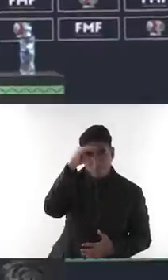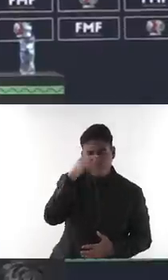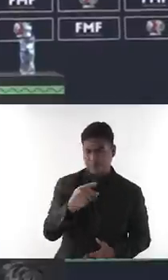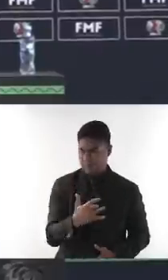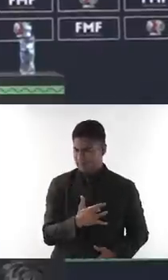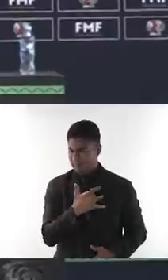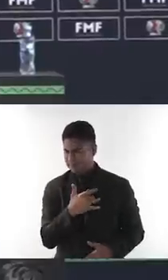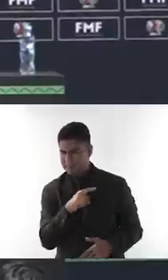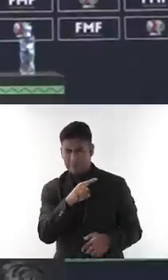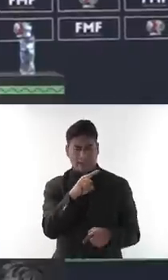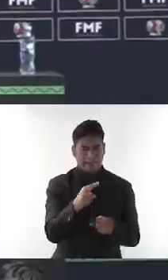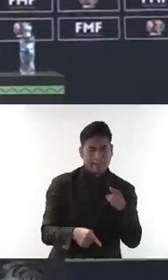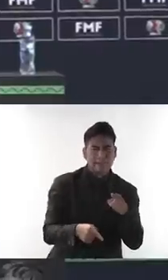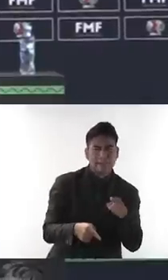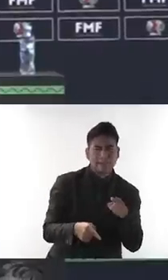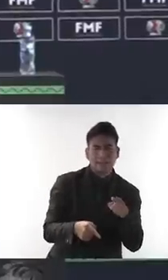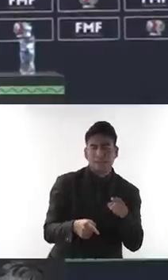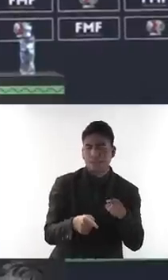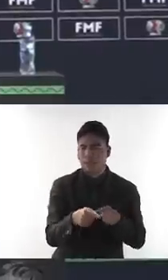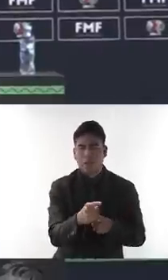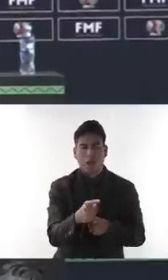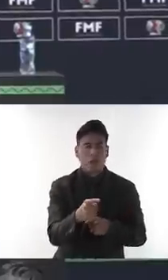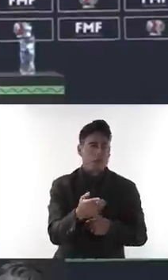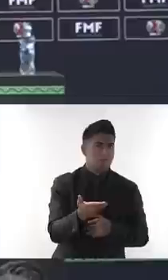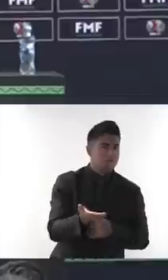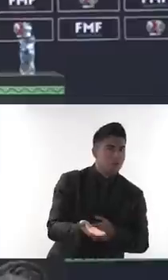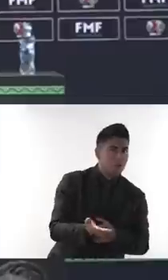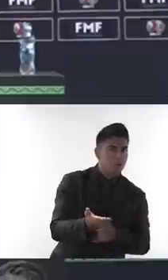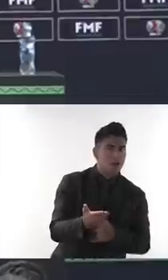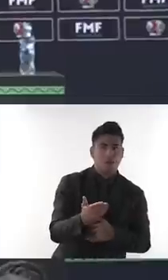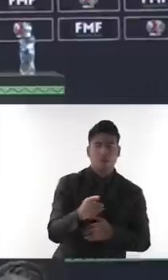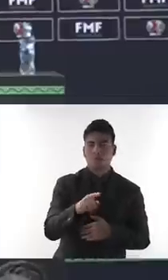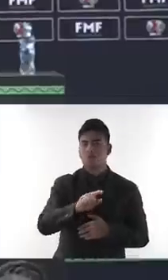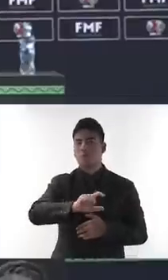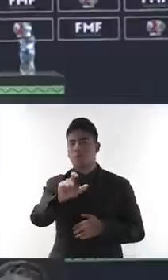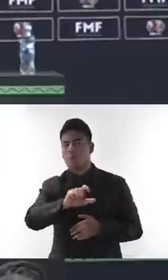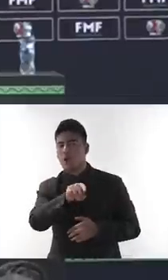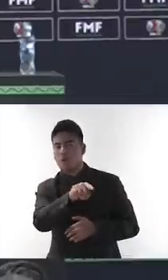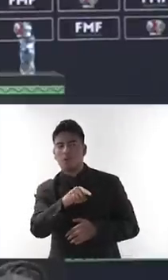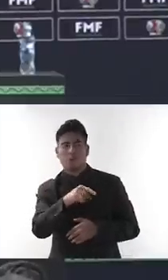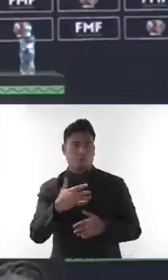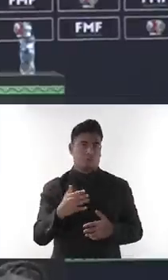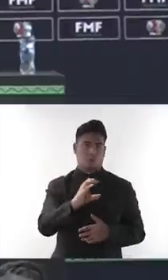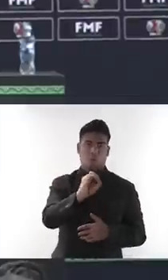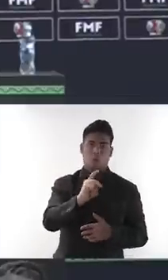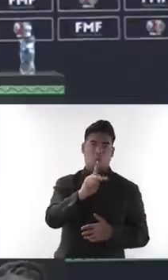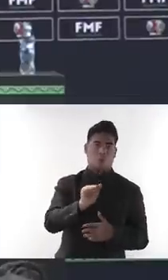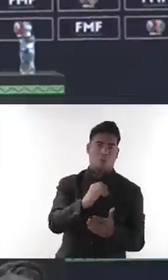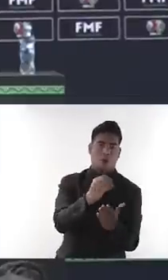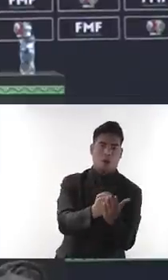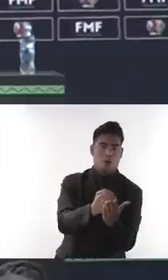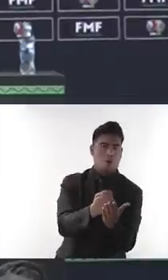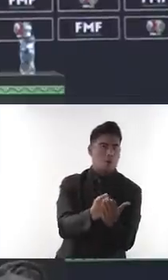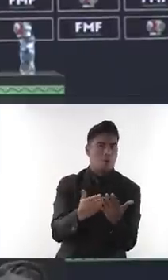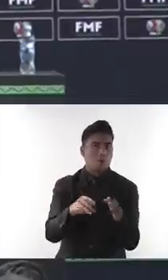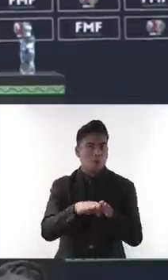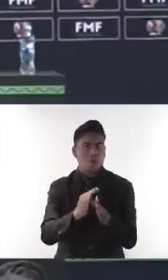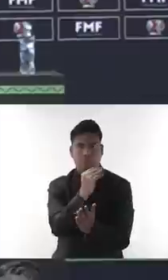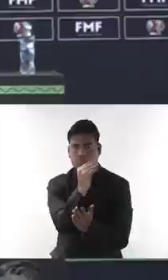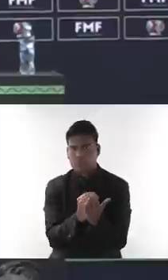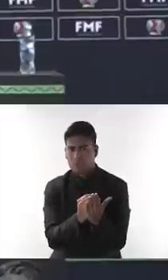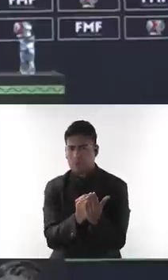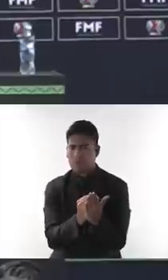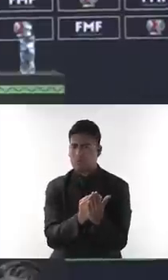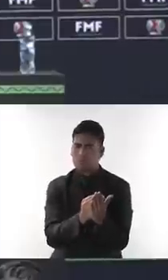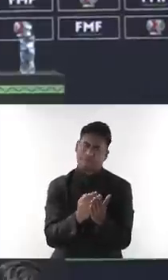se perdió Liga de las Naciones, donde se perdió también Copa Oro, donde la selección vino a menos? Y la otra, ¿existe posibilidad de que dentro